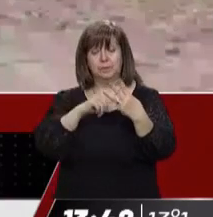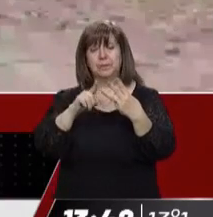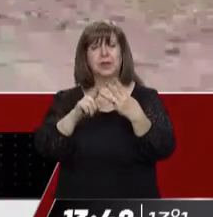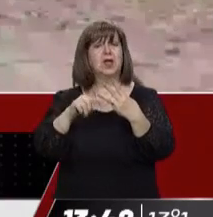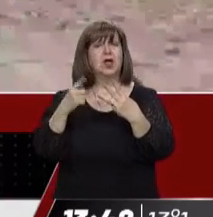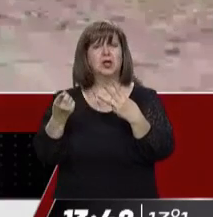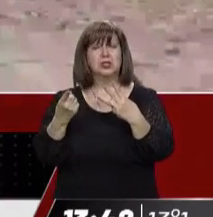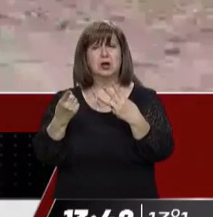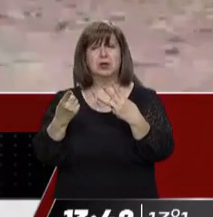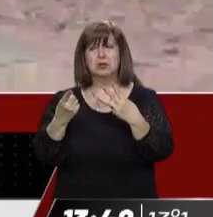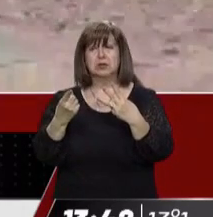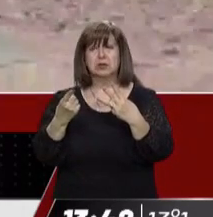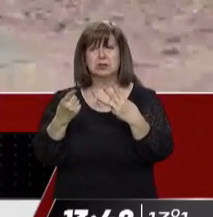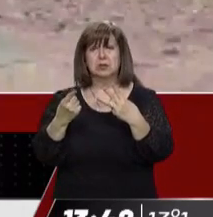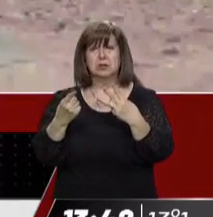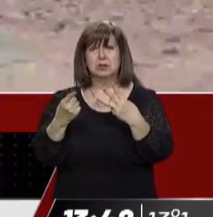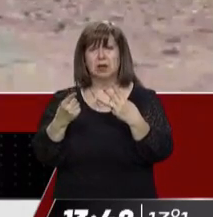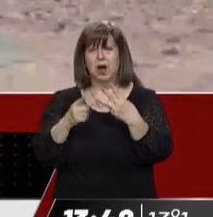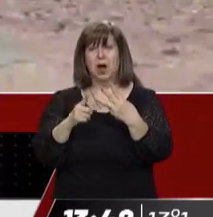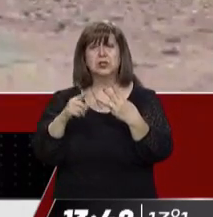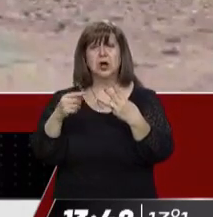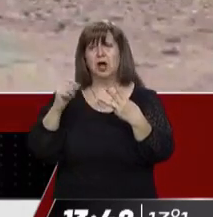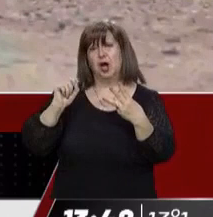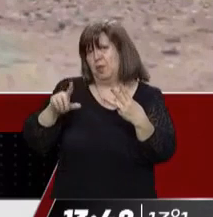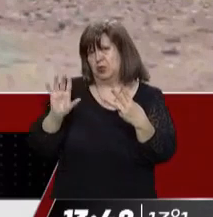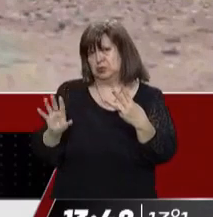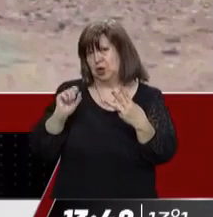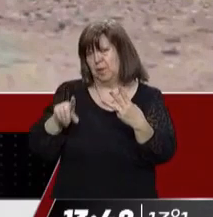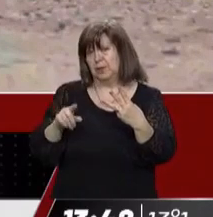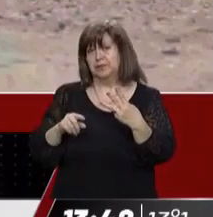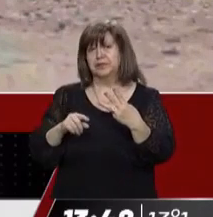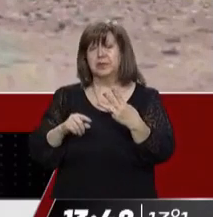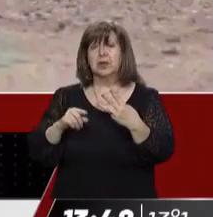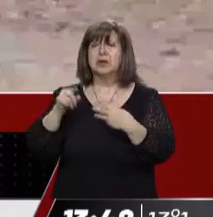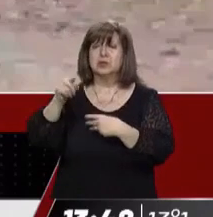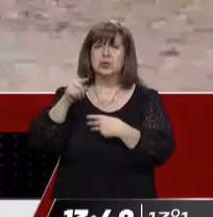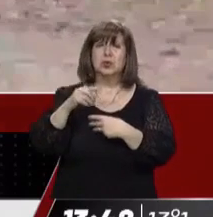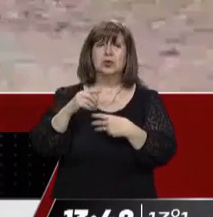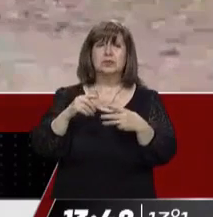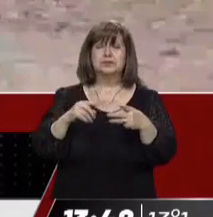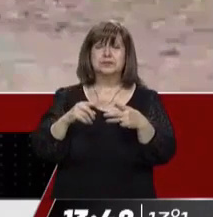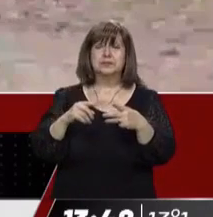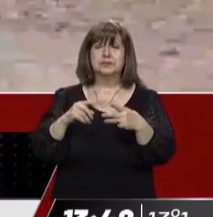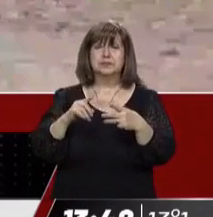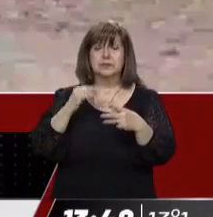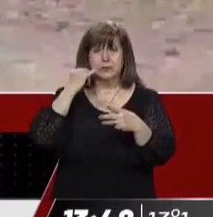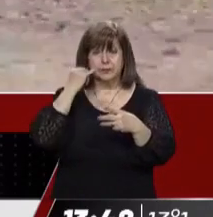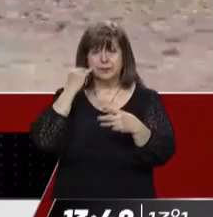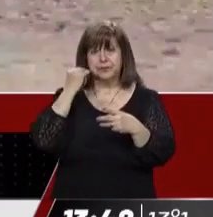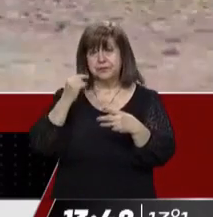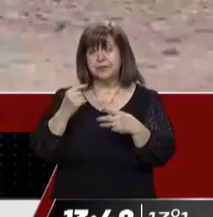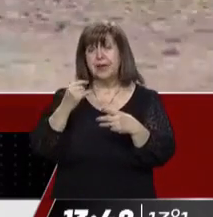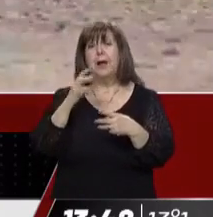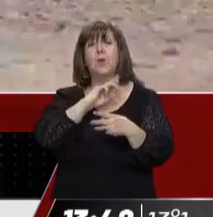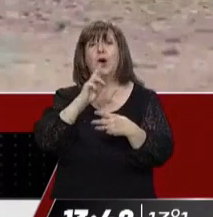pero también atacaba mordida también a ella a mí no Pero a ella sí en algún momento la tiran al suelo a ella la revolcaron en la acequia de